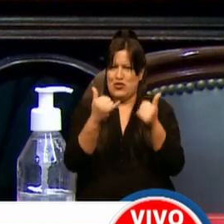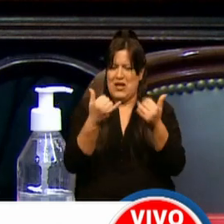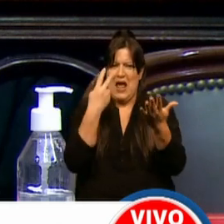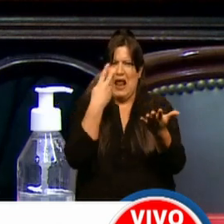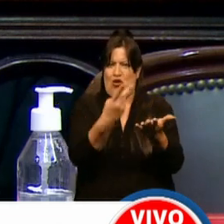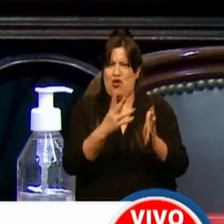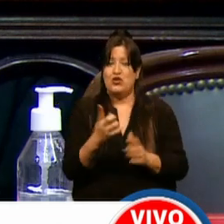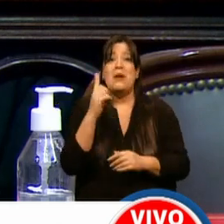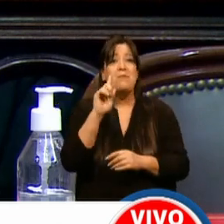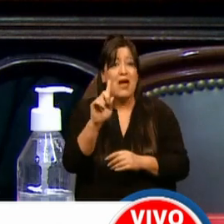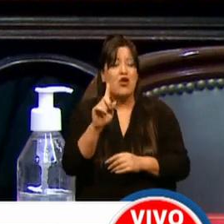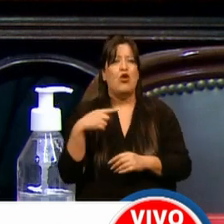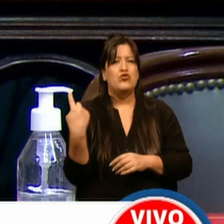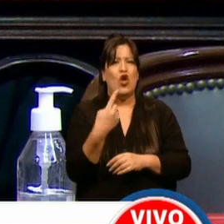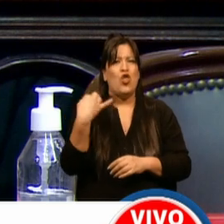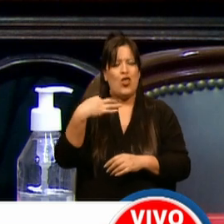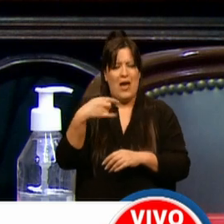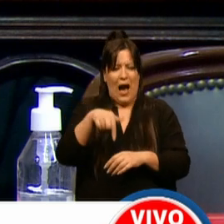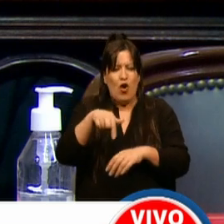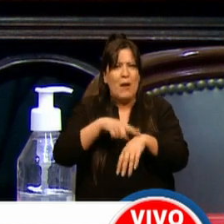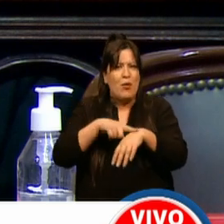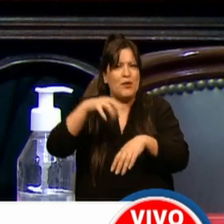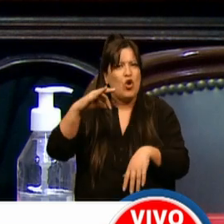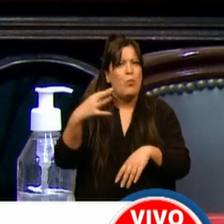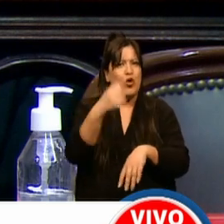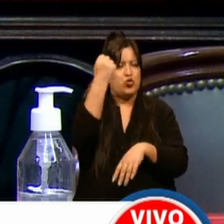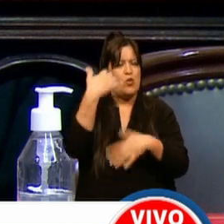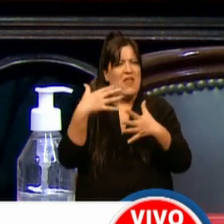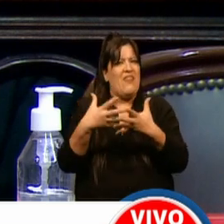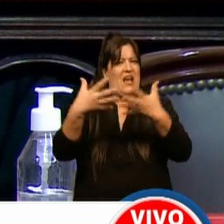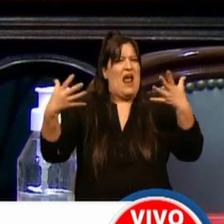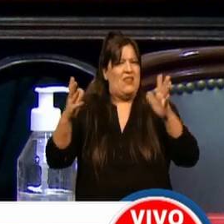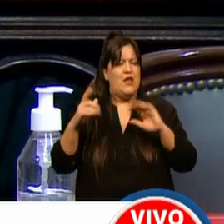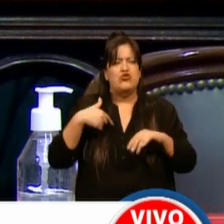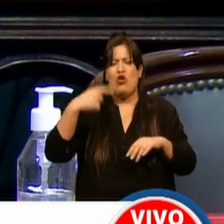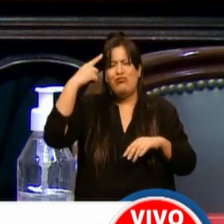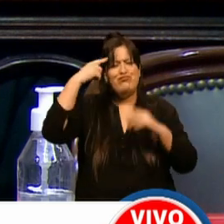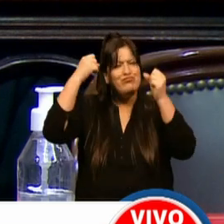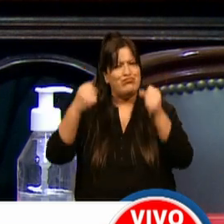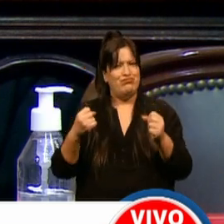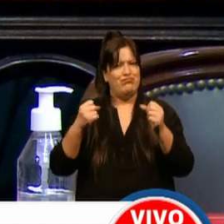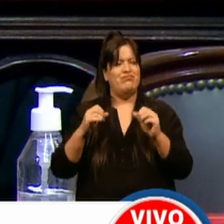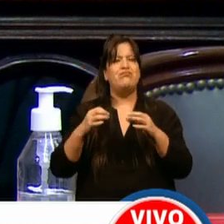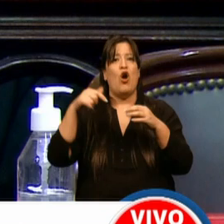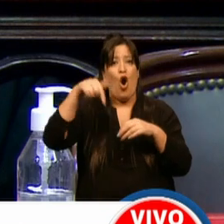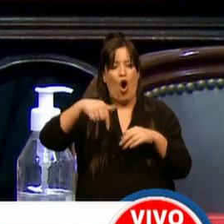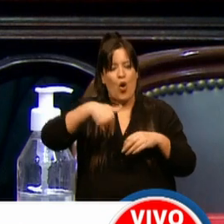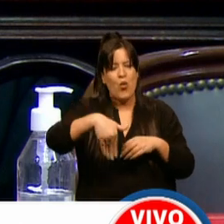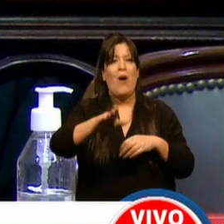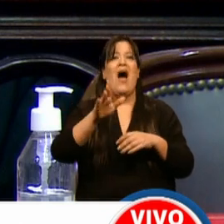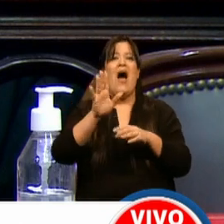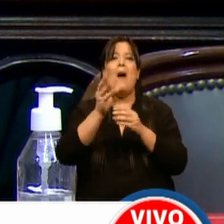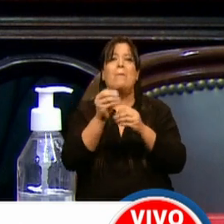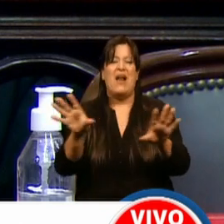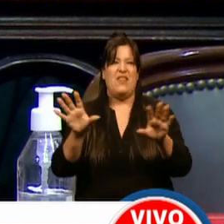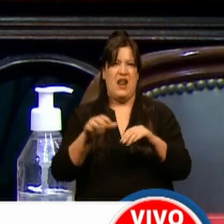entonces tenemos una gran oportunidad y yo estoy convencida también de que hoy la vamos a perder